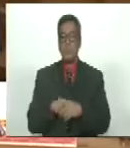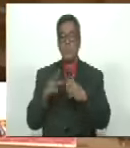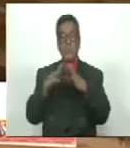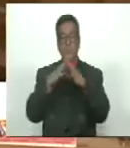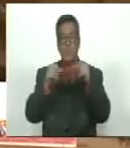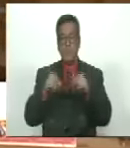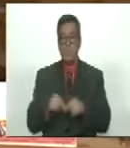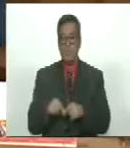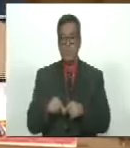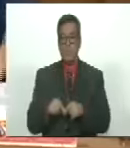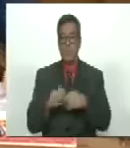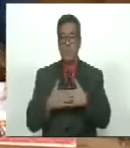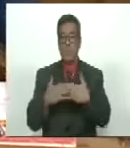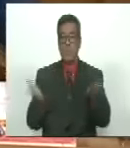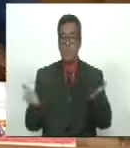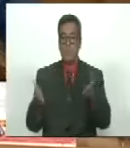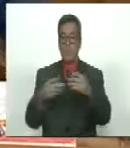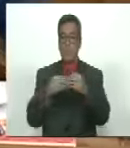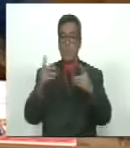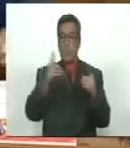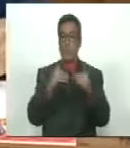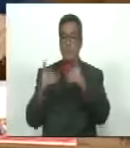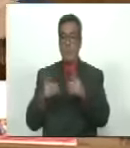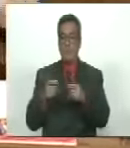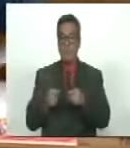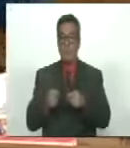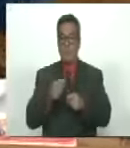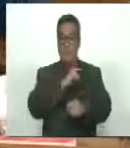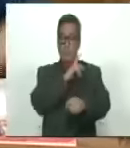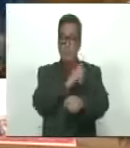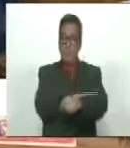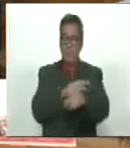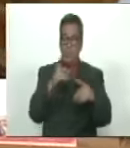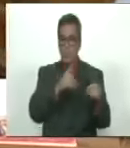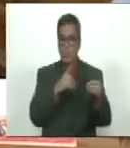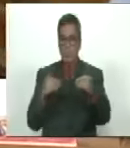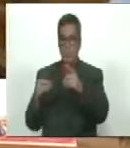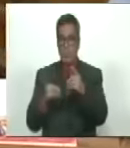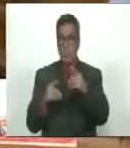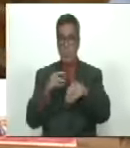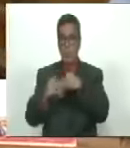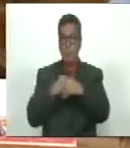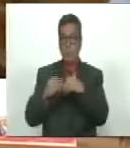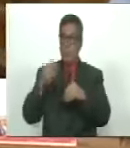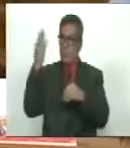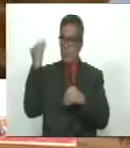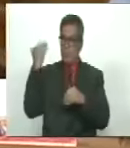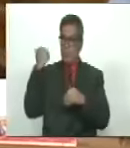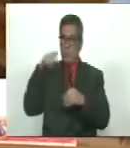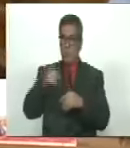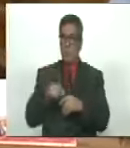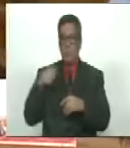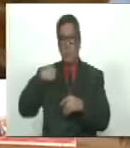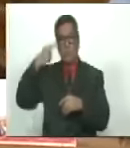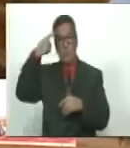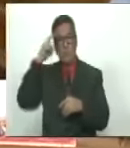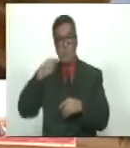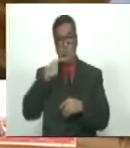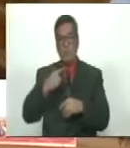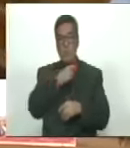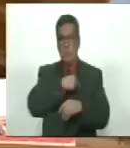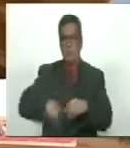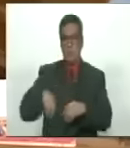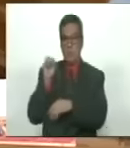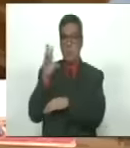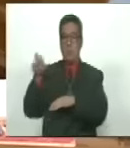todo debe abrirse un gran debate, un intenso debate, como lo hemos hecho anteriormente, pero quizá, y como decía el presidente de